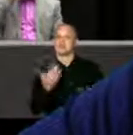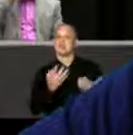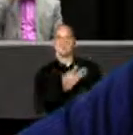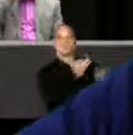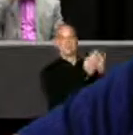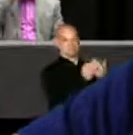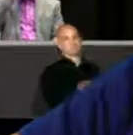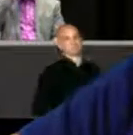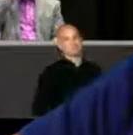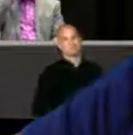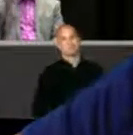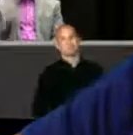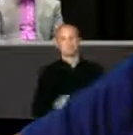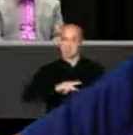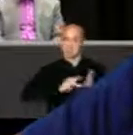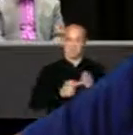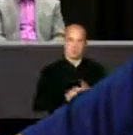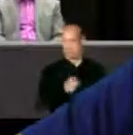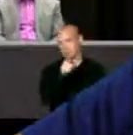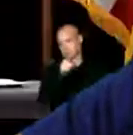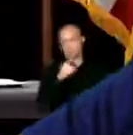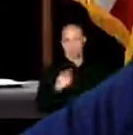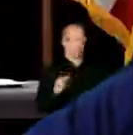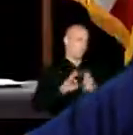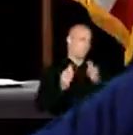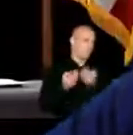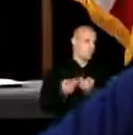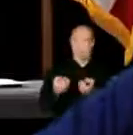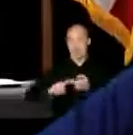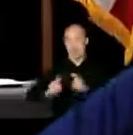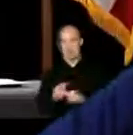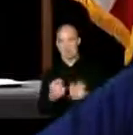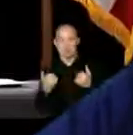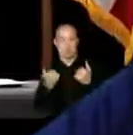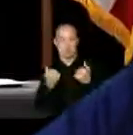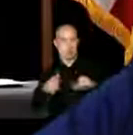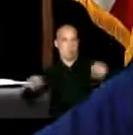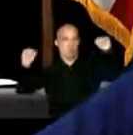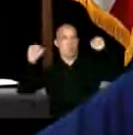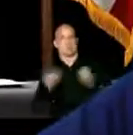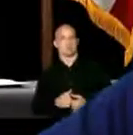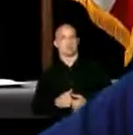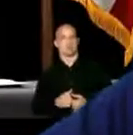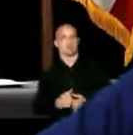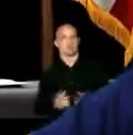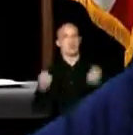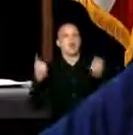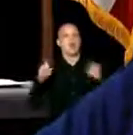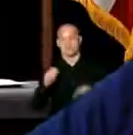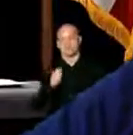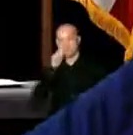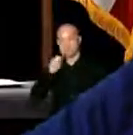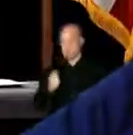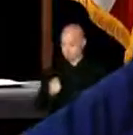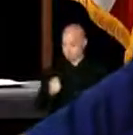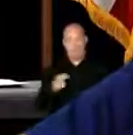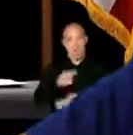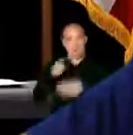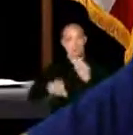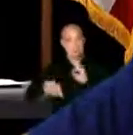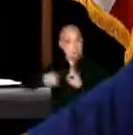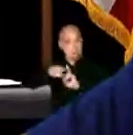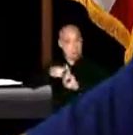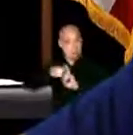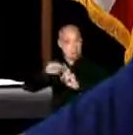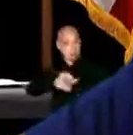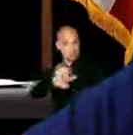etcétera. Esto es lo que está pasando, señoras y señores, en cuanto a la orden ejecutiva anunciada hoy por la primera